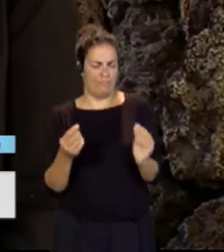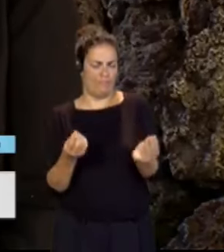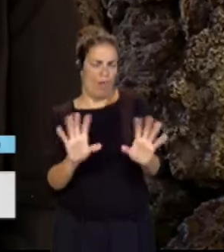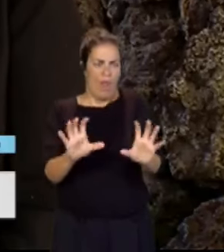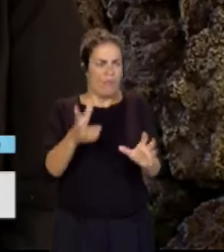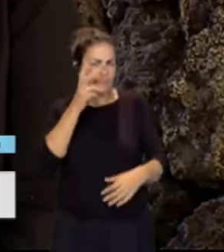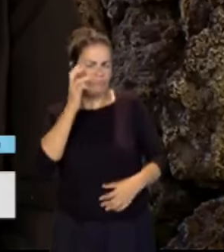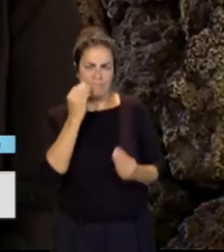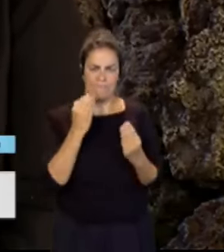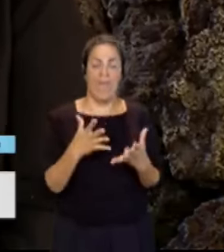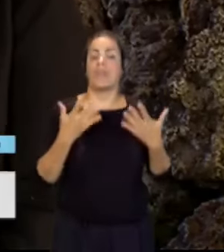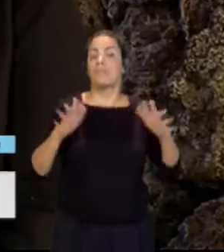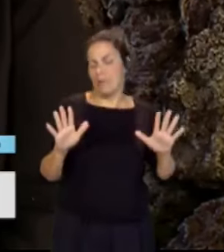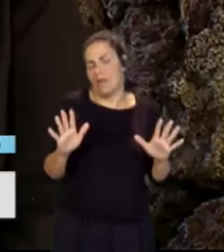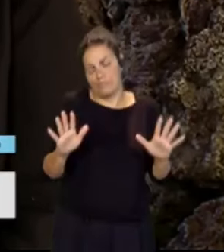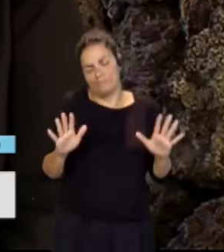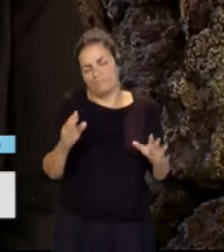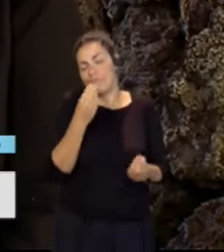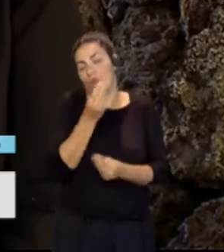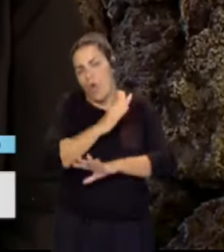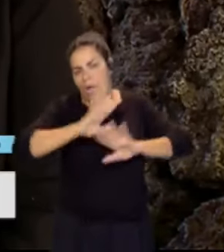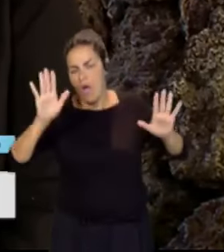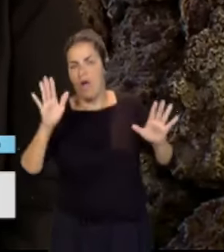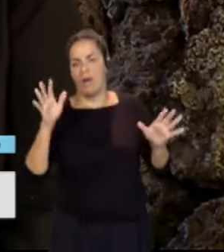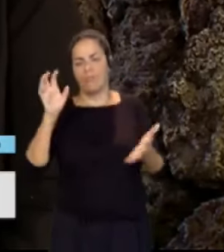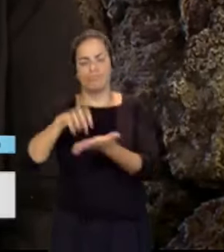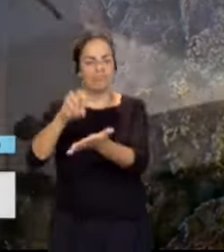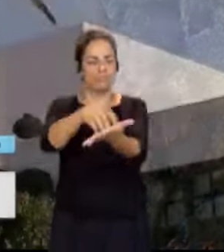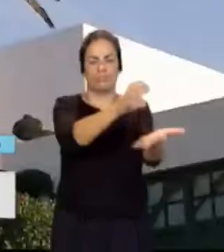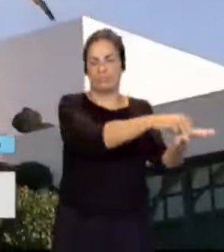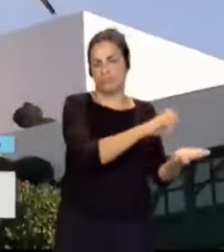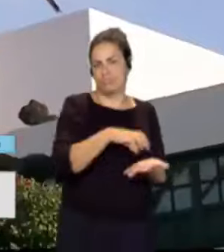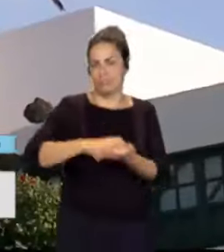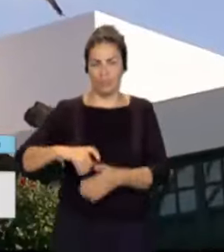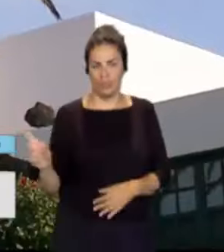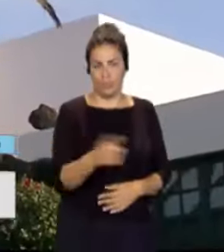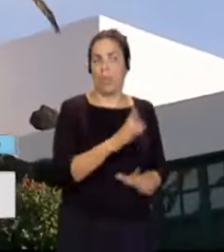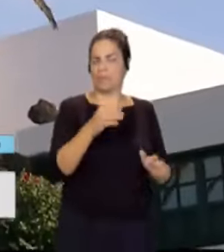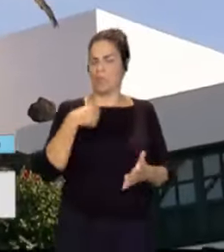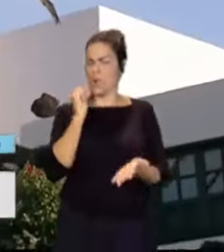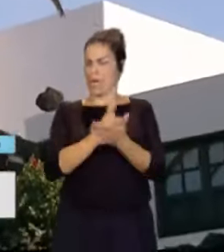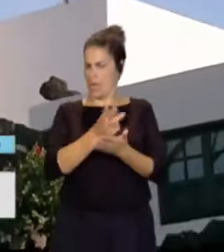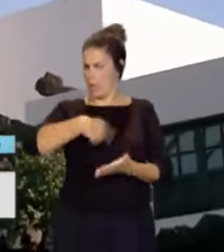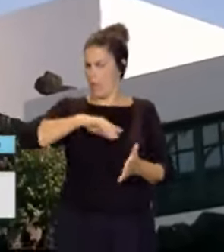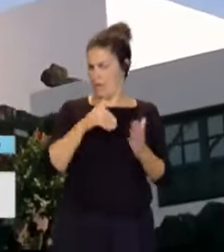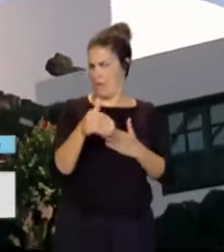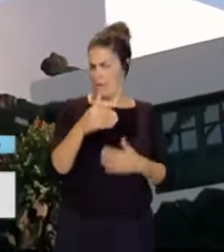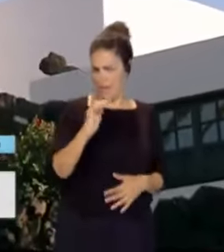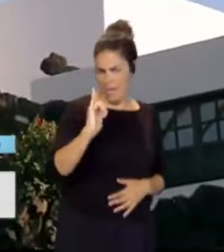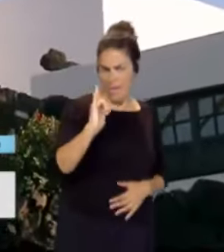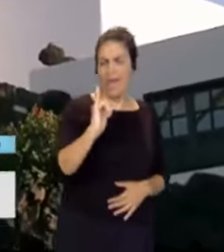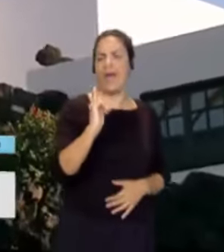ideal sería poder estar implantadas en todas las sedes que es uno de los retos que que tiene esta radio todavía por delante